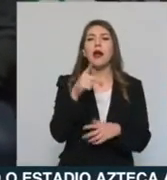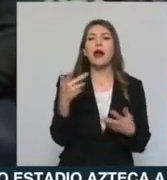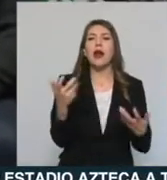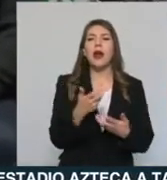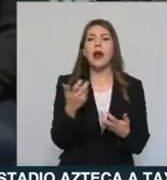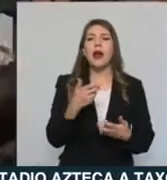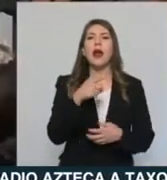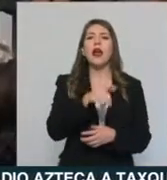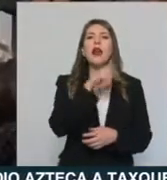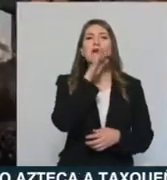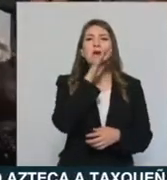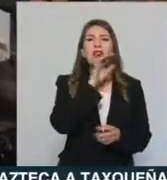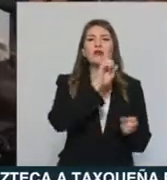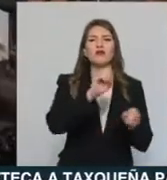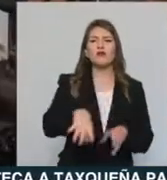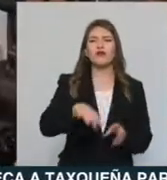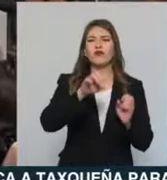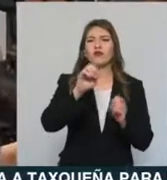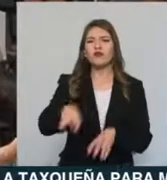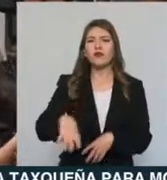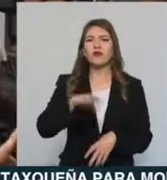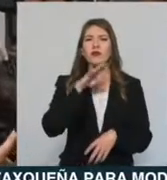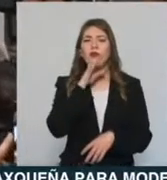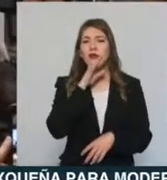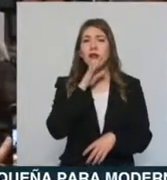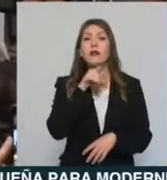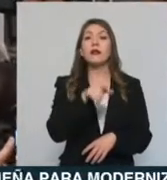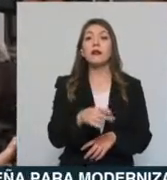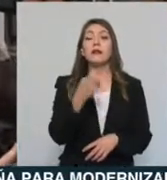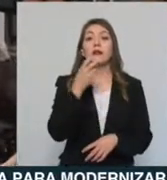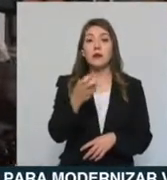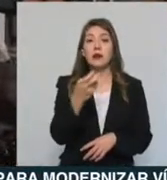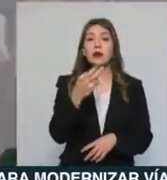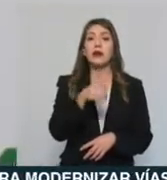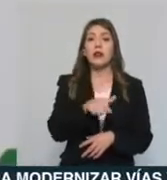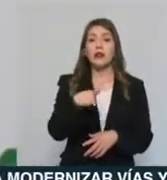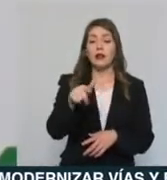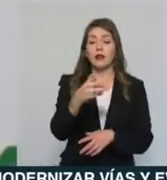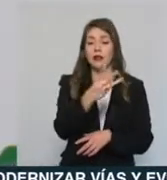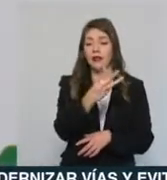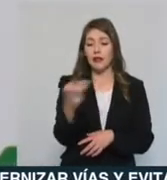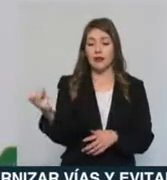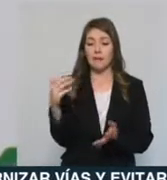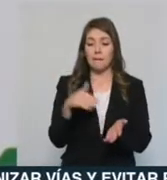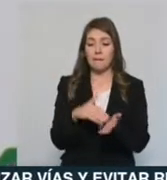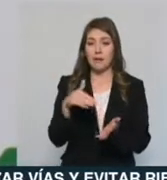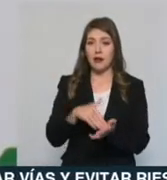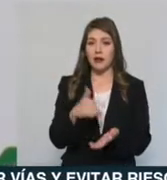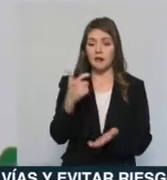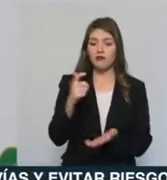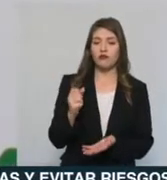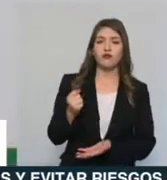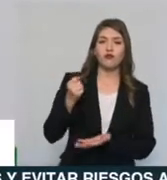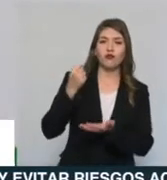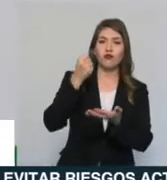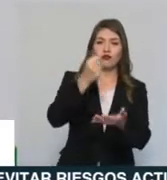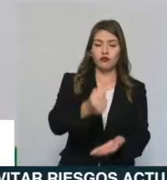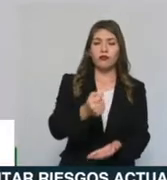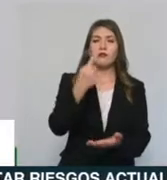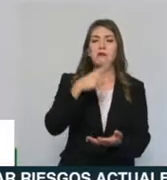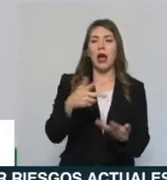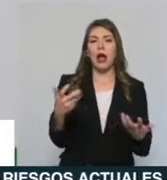enviados a tiraderos. Para esto se invertirán 300 millones de pesos. La revalorización de los